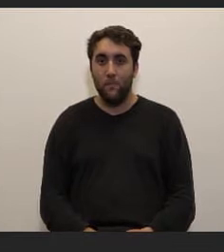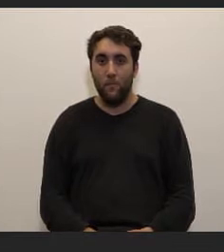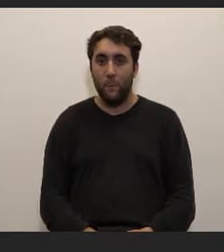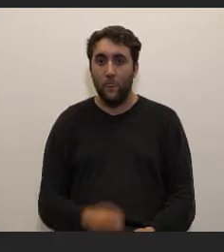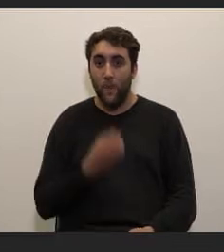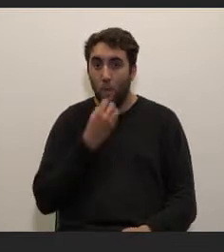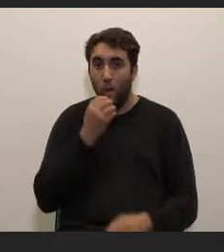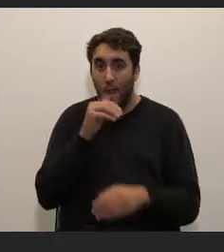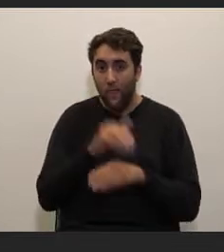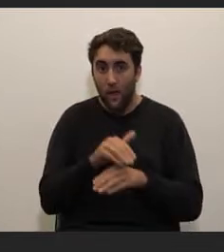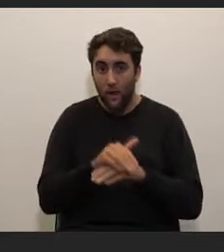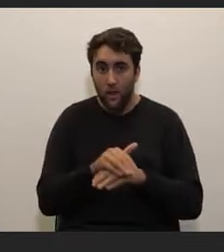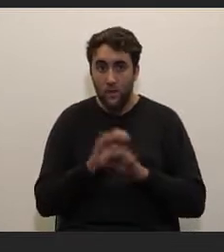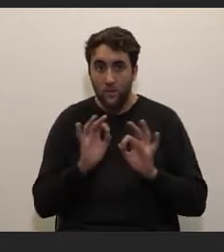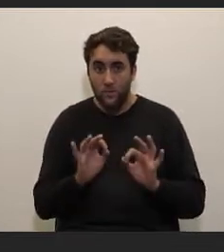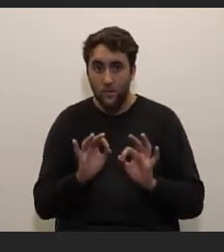Buenas, ¿qué tal?